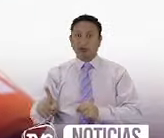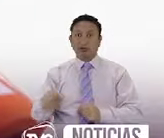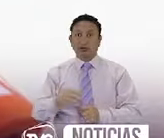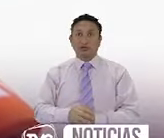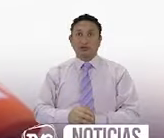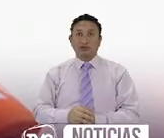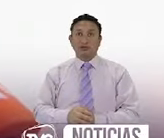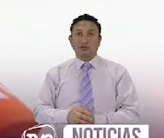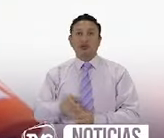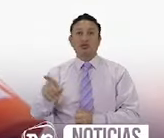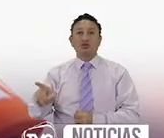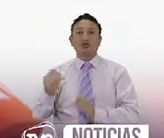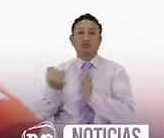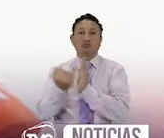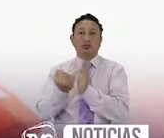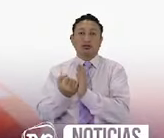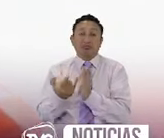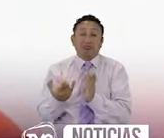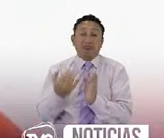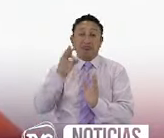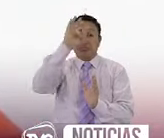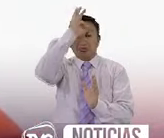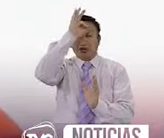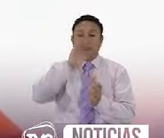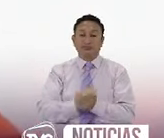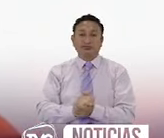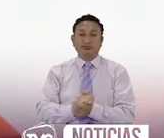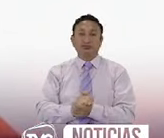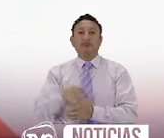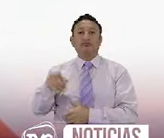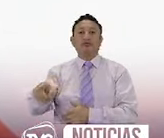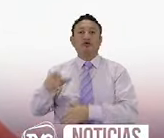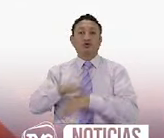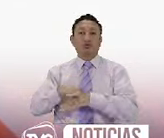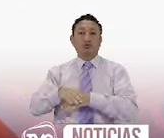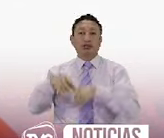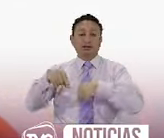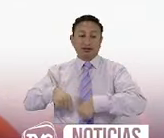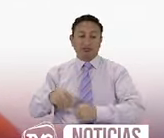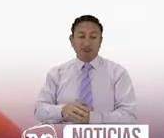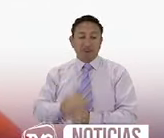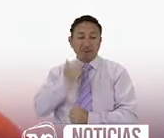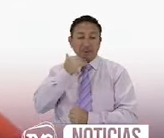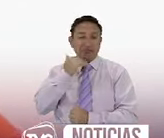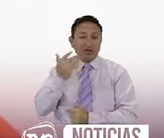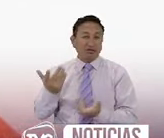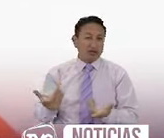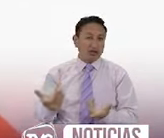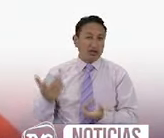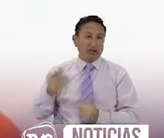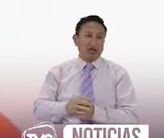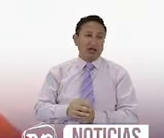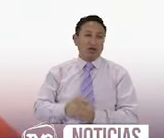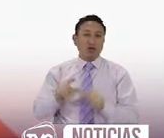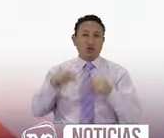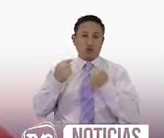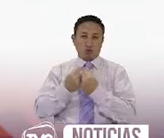se desconoce la identidad del mismo. Este tipo de represalias a lo mejor debe existir algo que sea alguna disputa tal